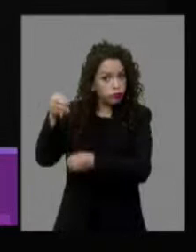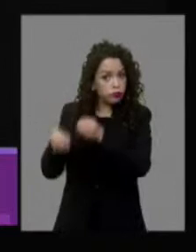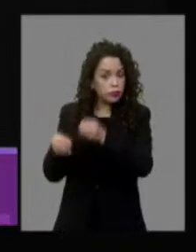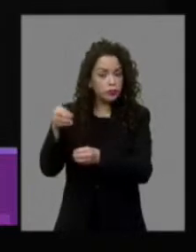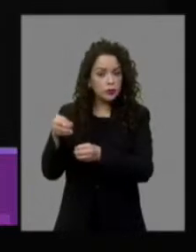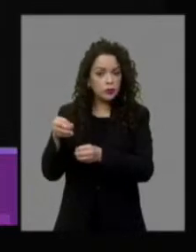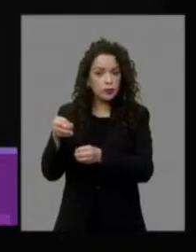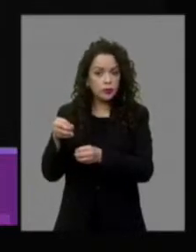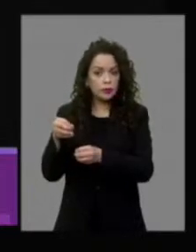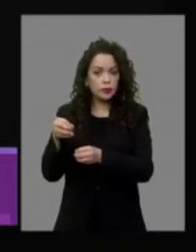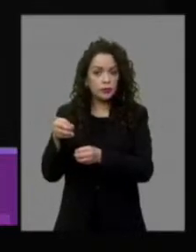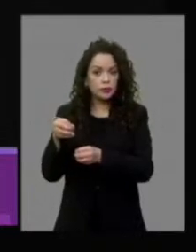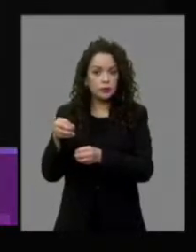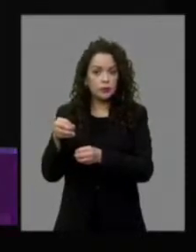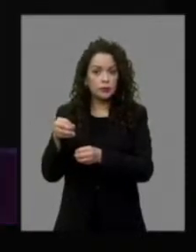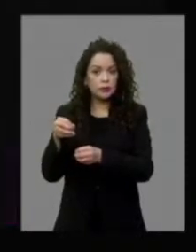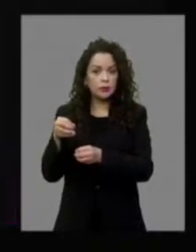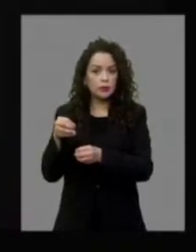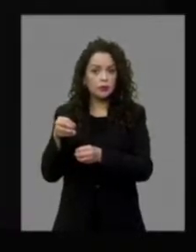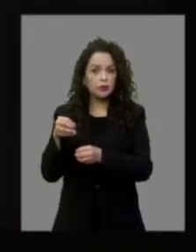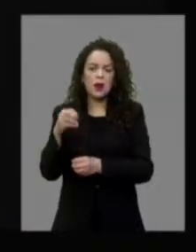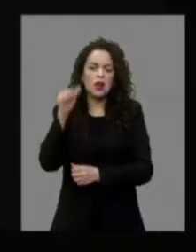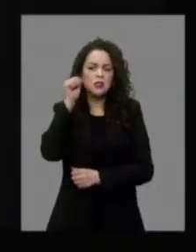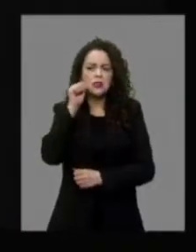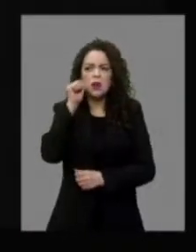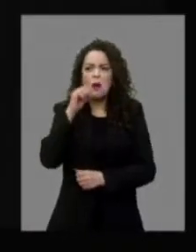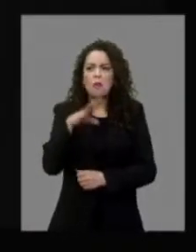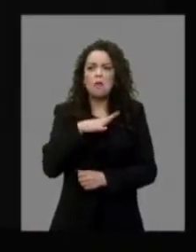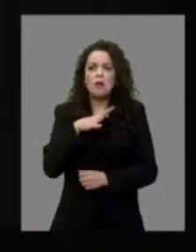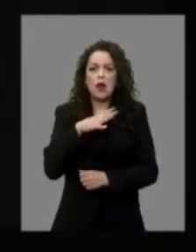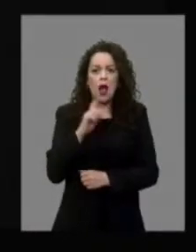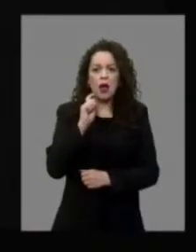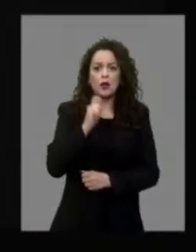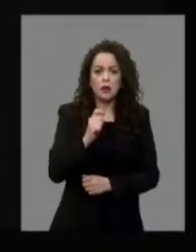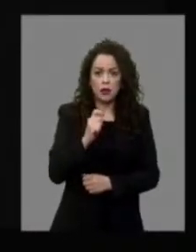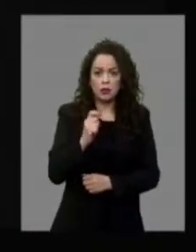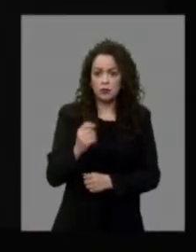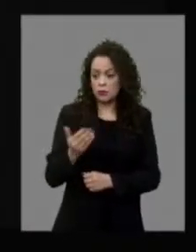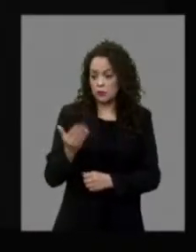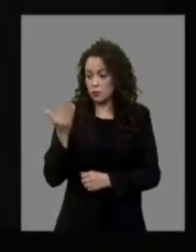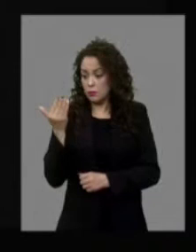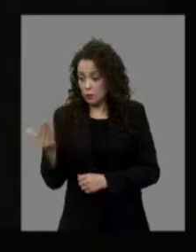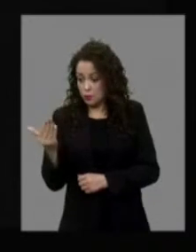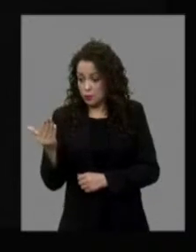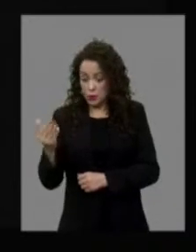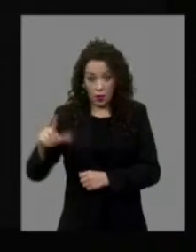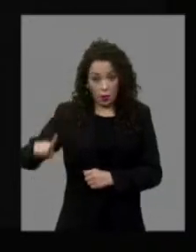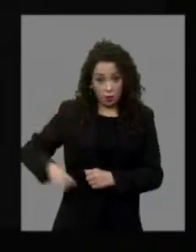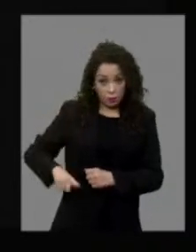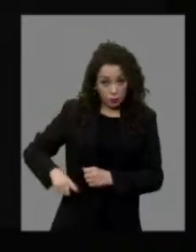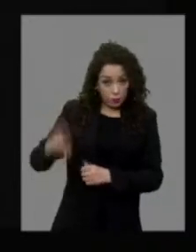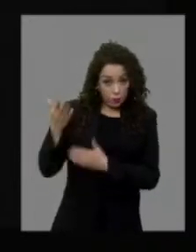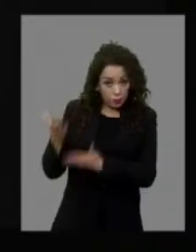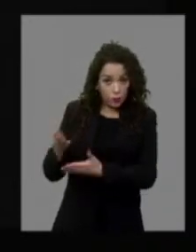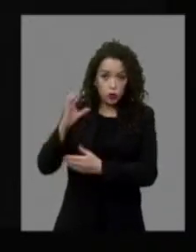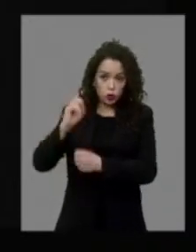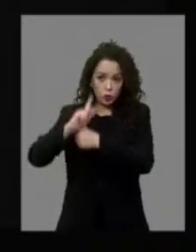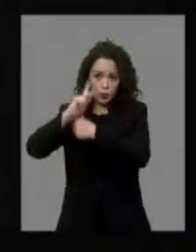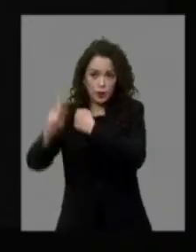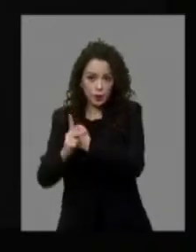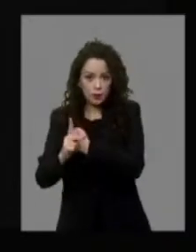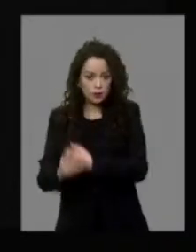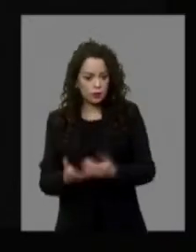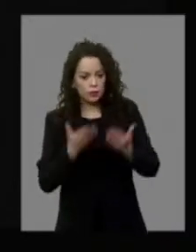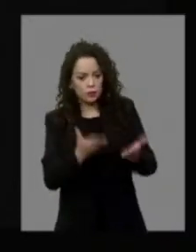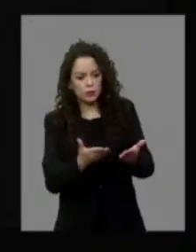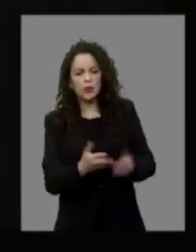siempre tienen como partes a un Estado frente a un particular. Y en esa medida, pues no hay duda